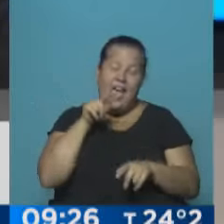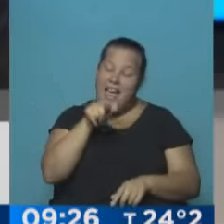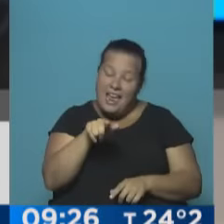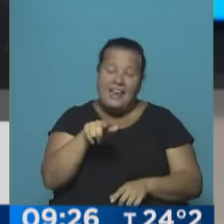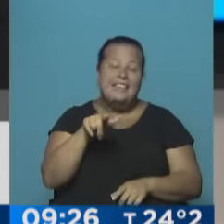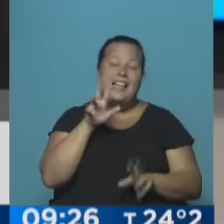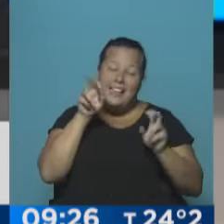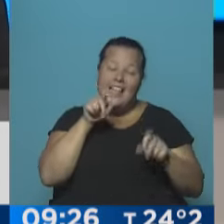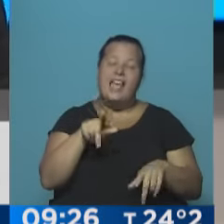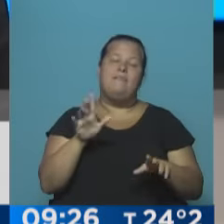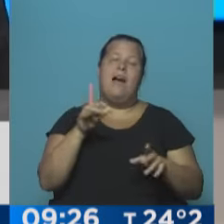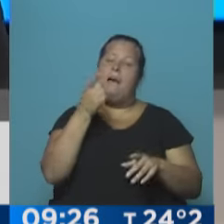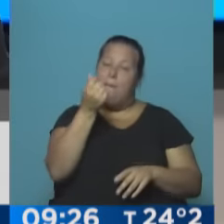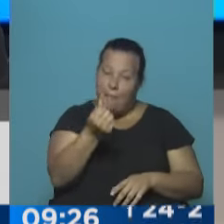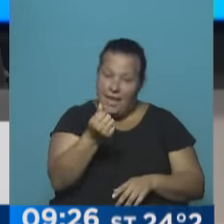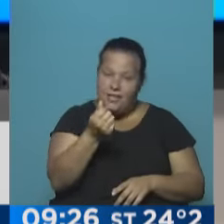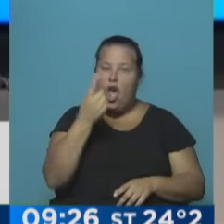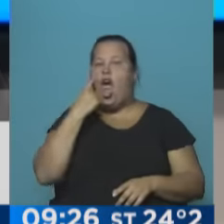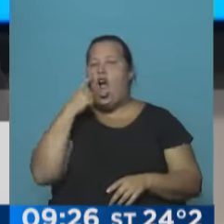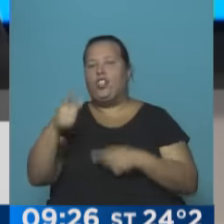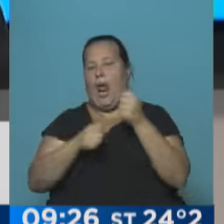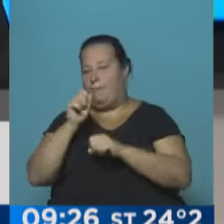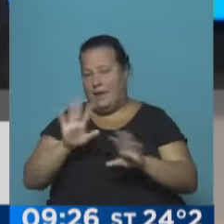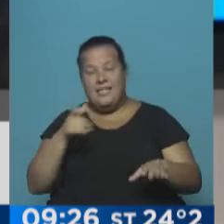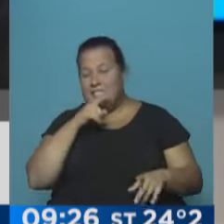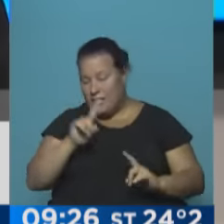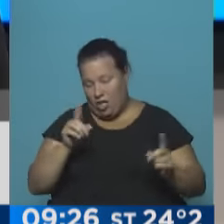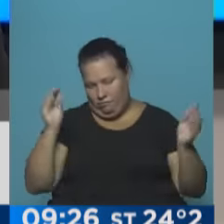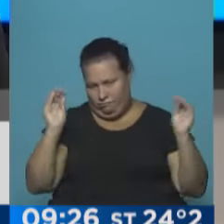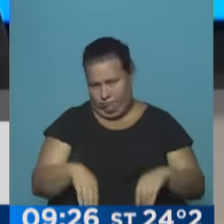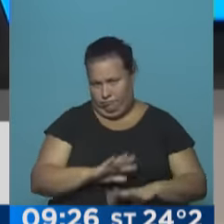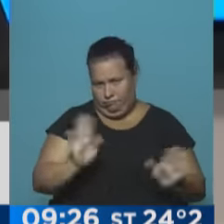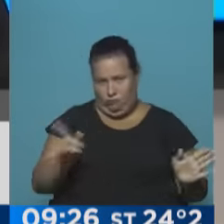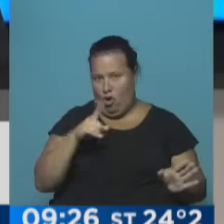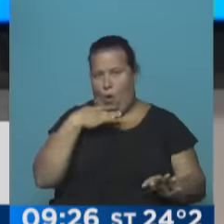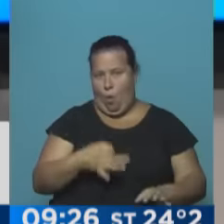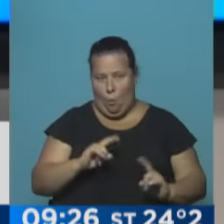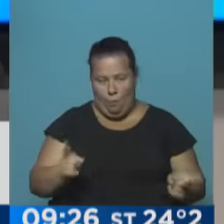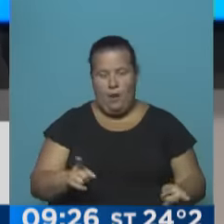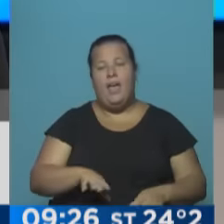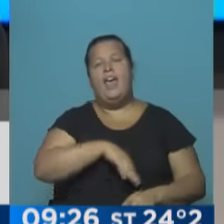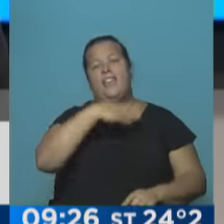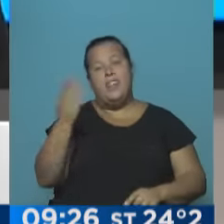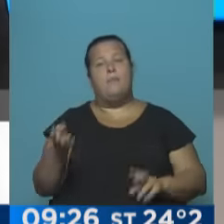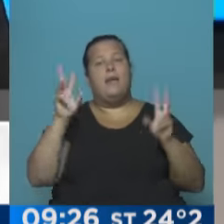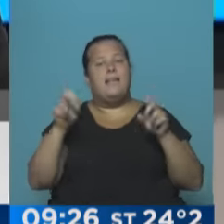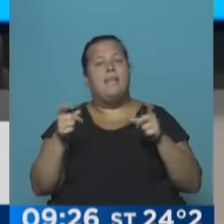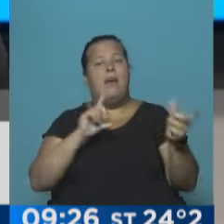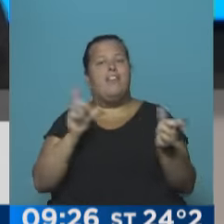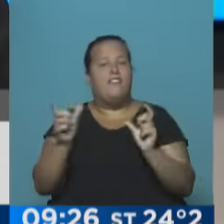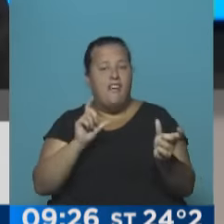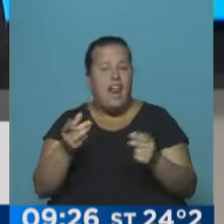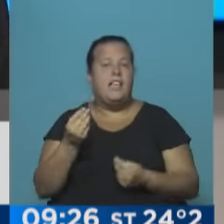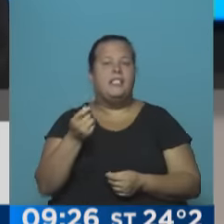acá en ese caso es tarifa y control sobre las empresas pues si no tampoco lo van a hacer no digamos y después está el otro tema de las diferencias